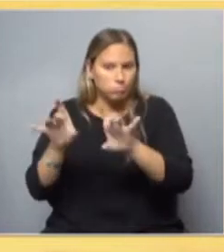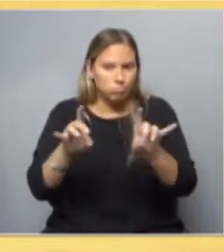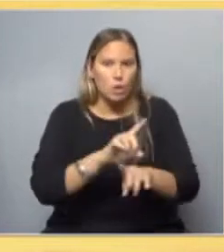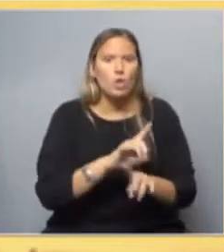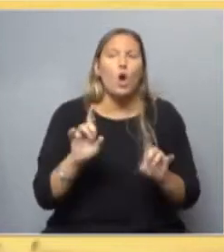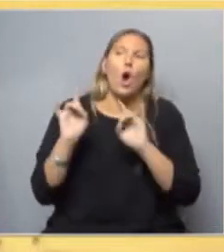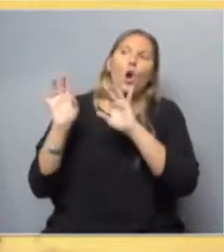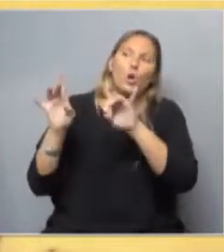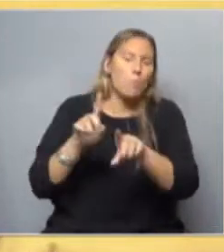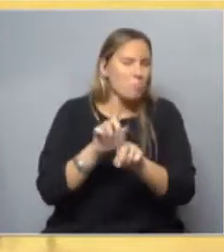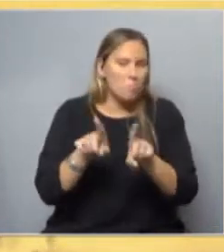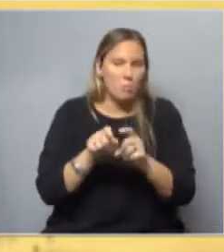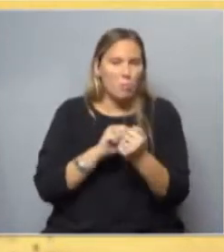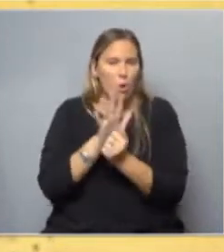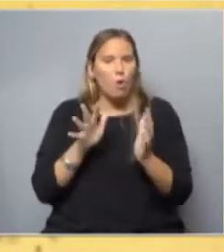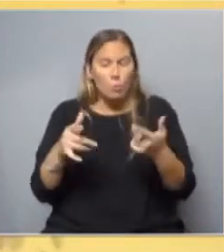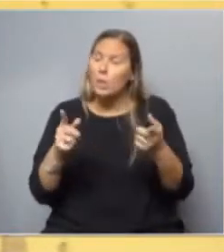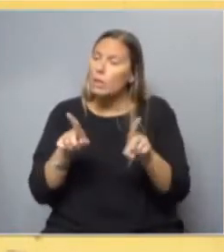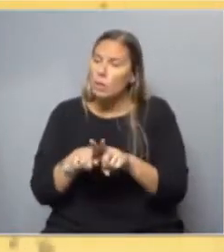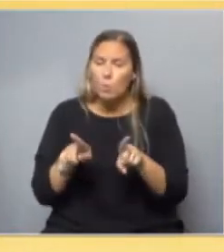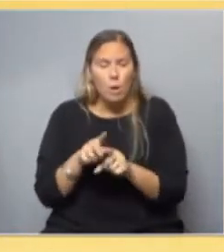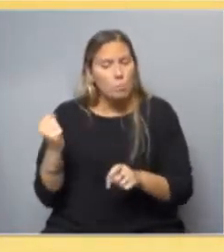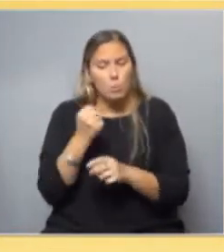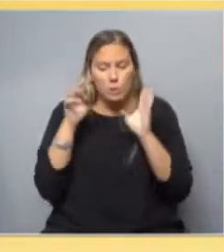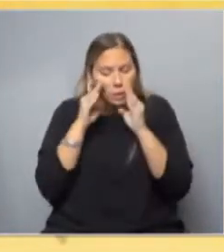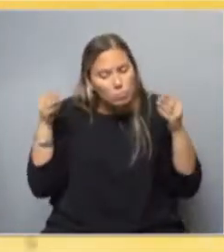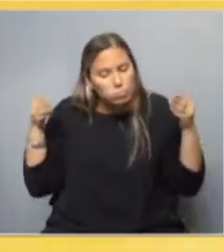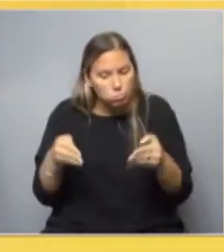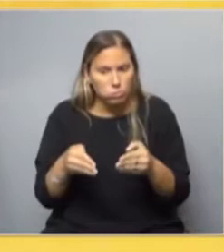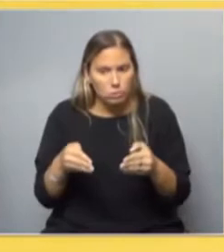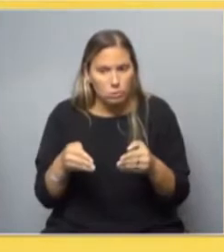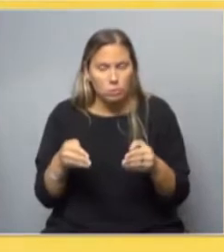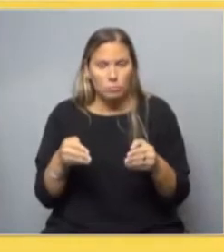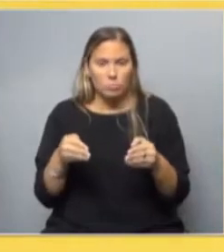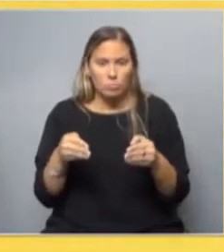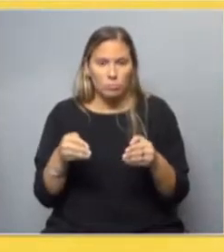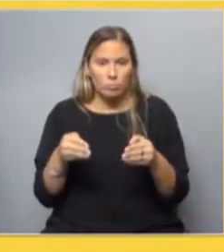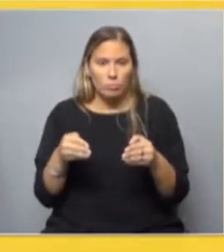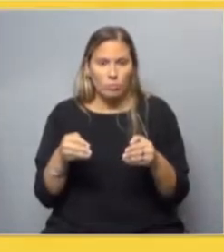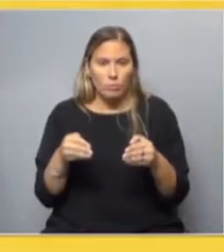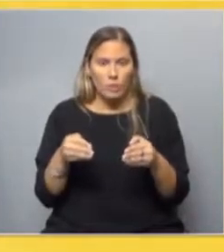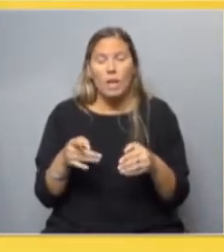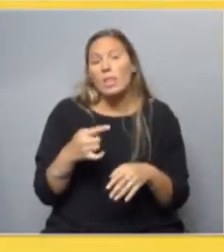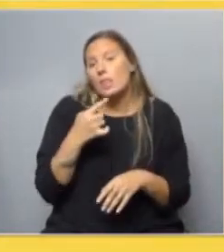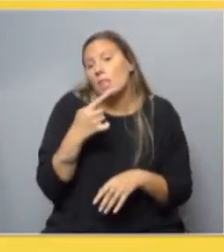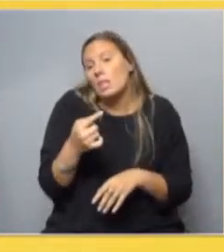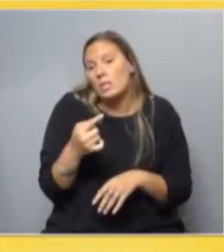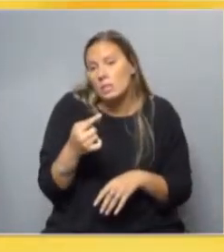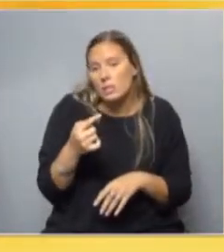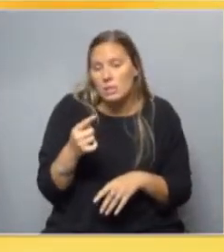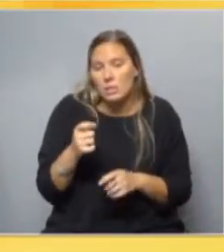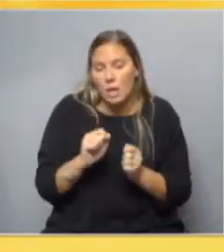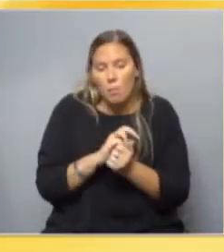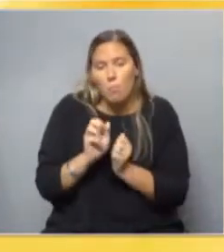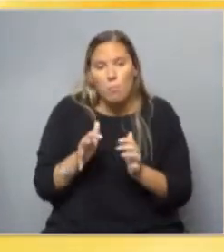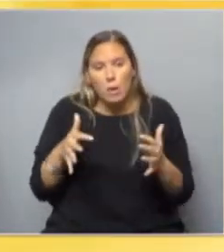tan contagioso como el COVID, es algo que hay que atender porque vamos a tener como ¿no? Dicen que la pandemia del